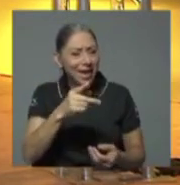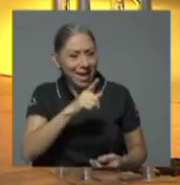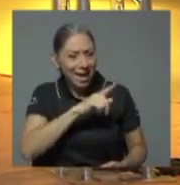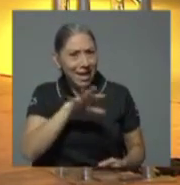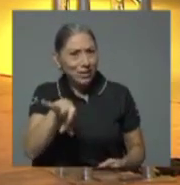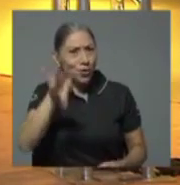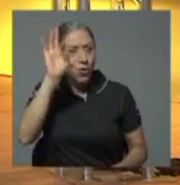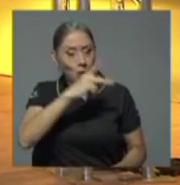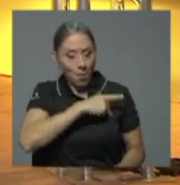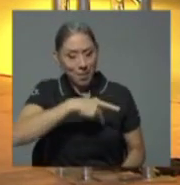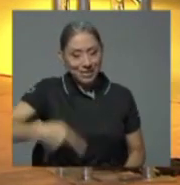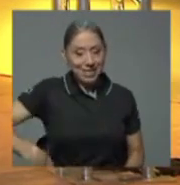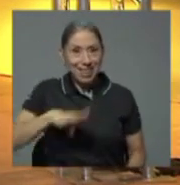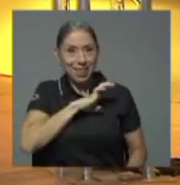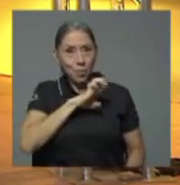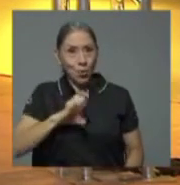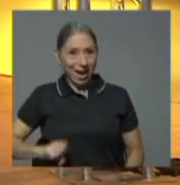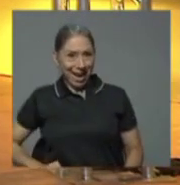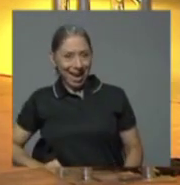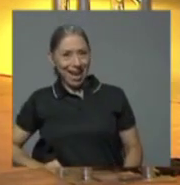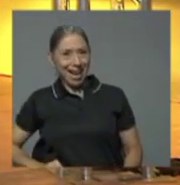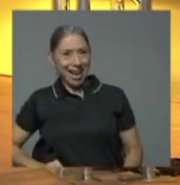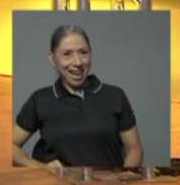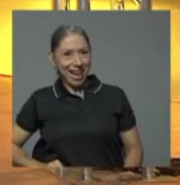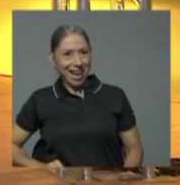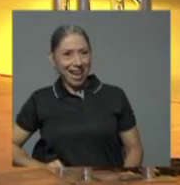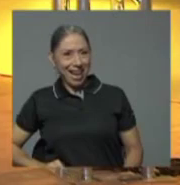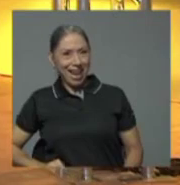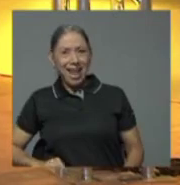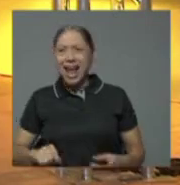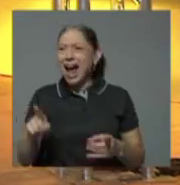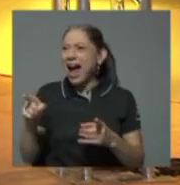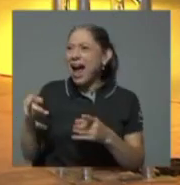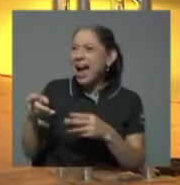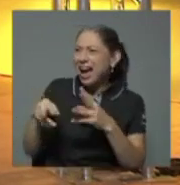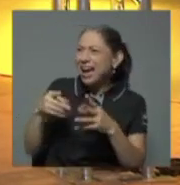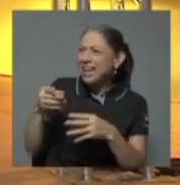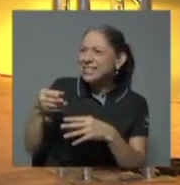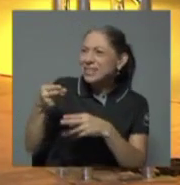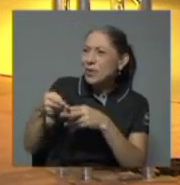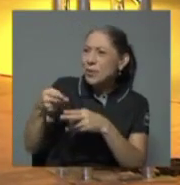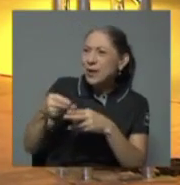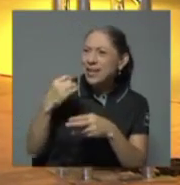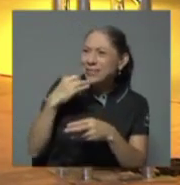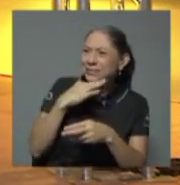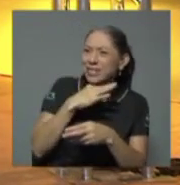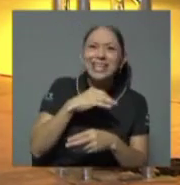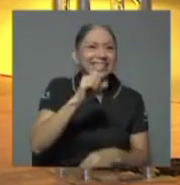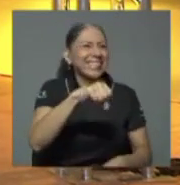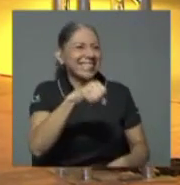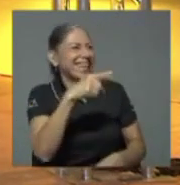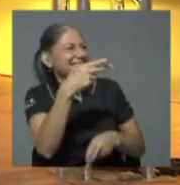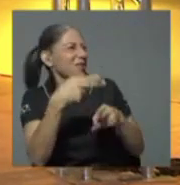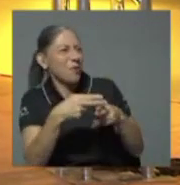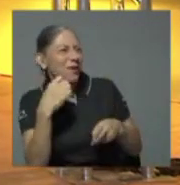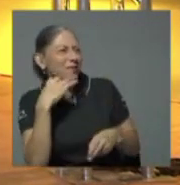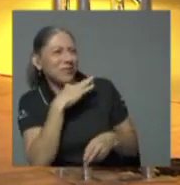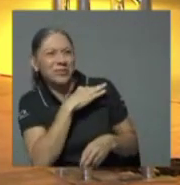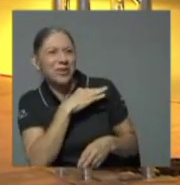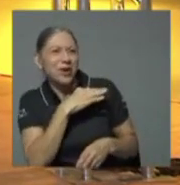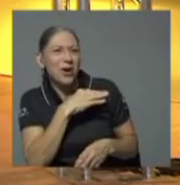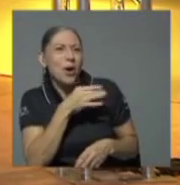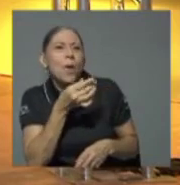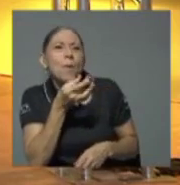Bitcoin. Sí, pero tiene... el chivo, la no sé qué. Sí, ese nombre, el no sé qué, el monedero no